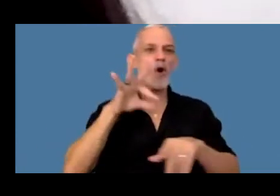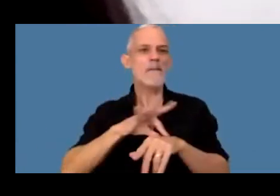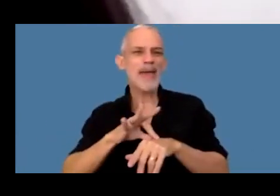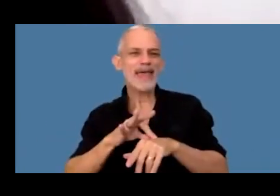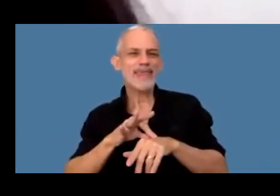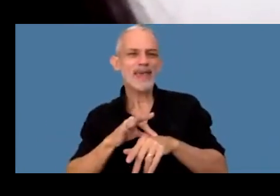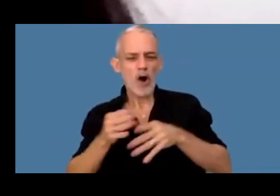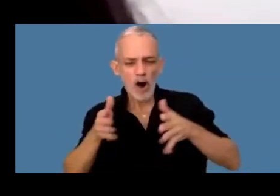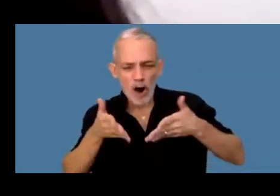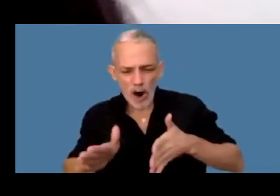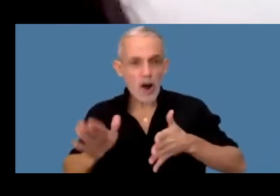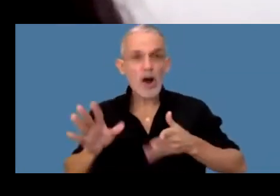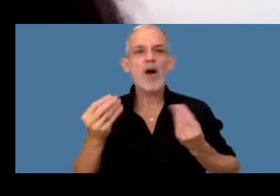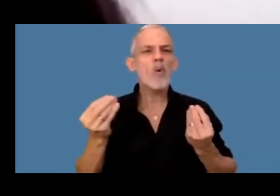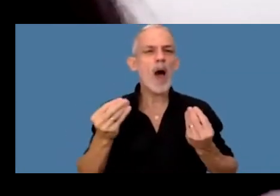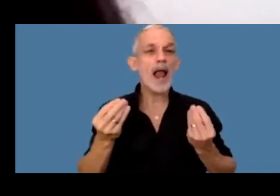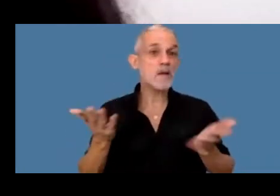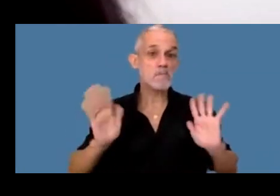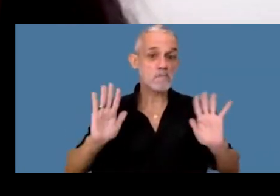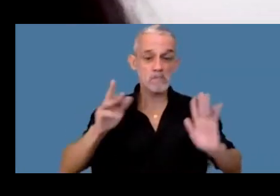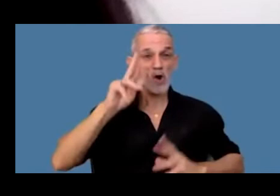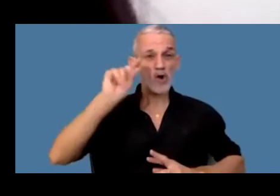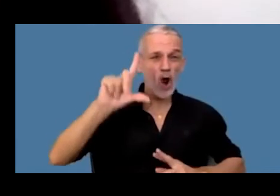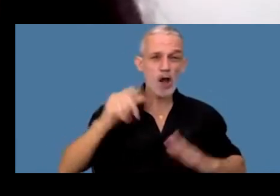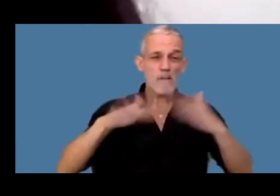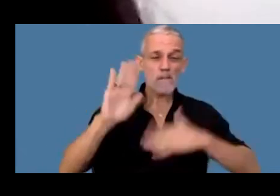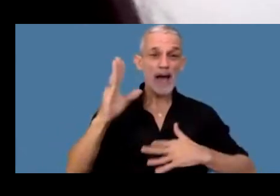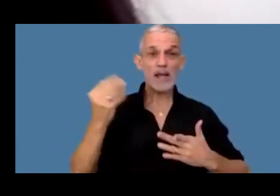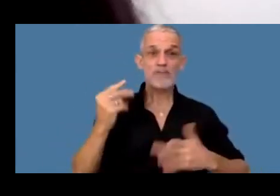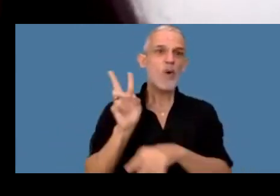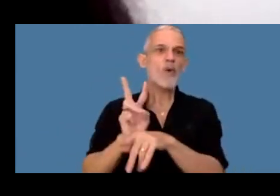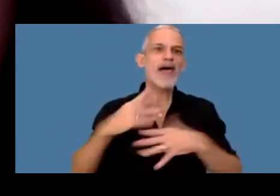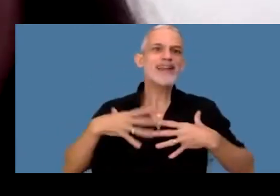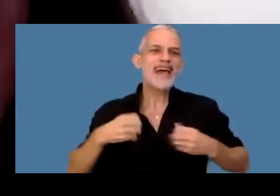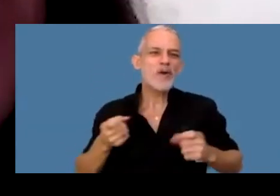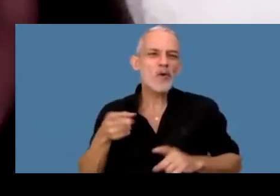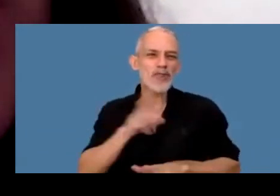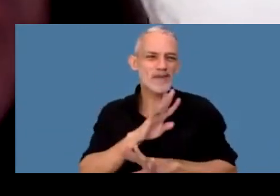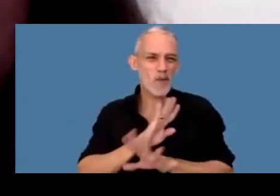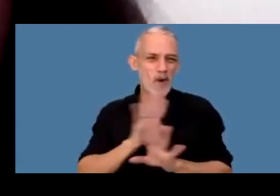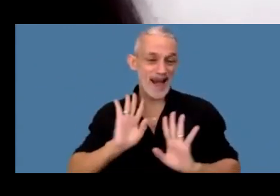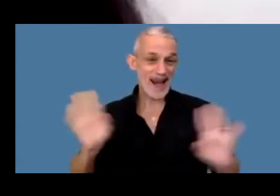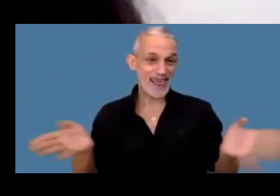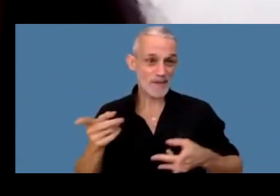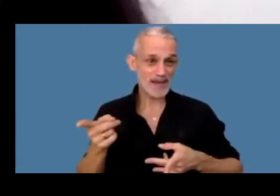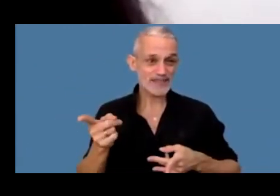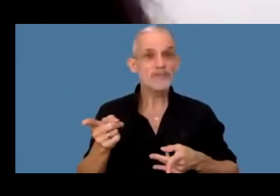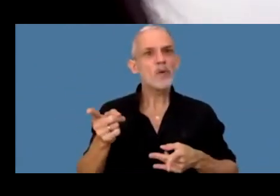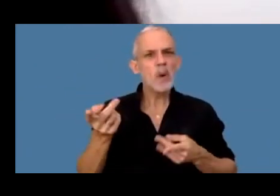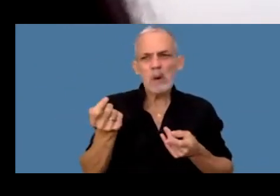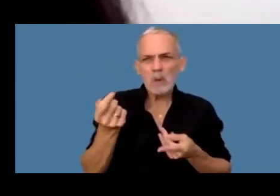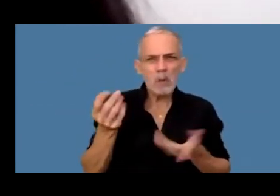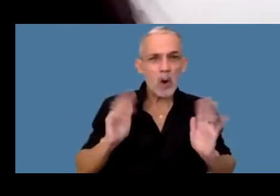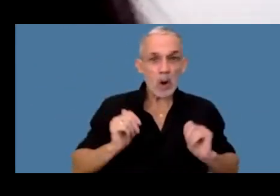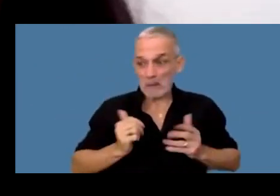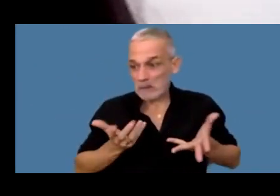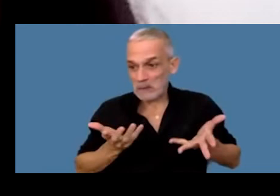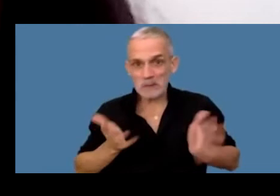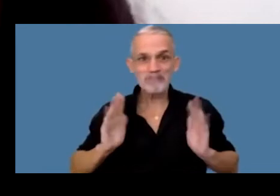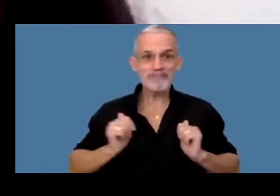de parto. Cuando esto sucede, esta mujer o esta persona gestante tiene la capacidad en su cuerpo de